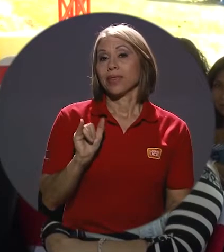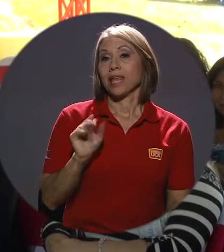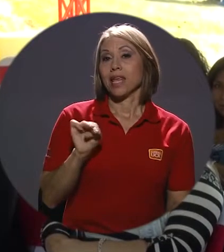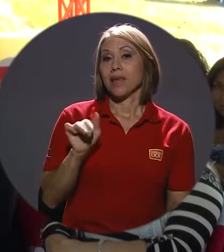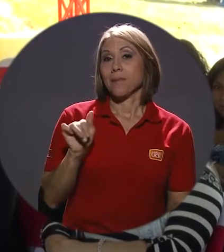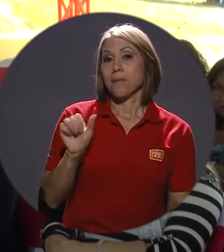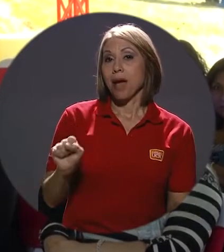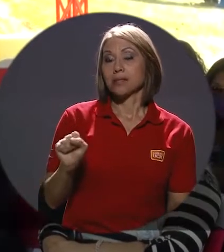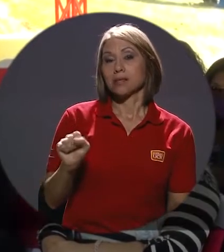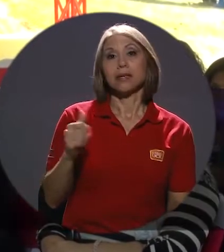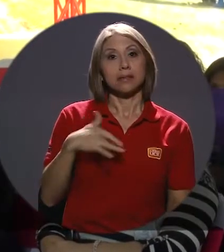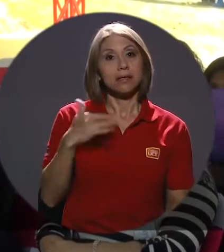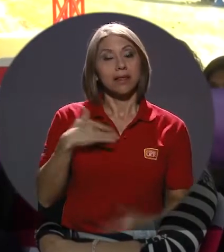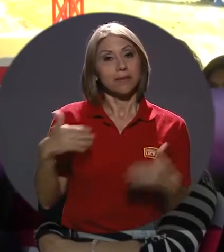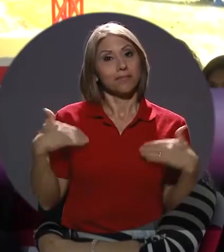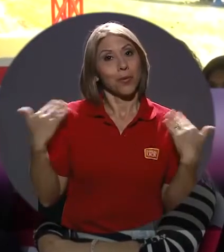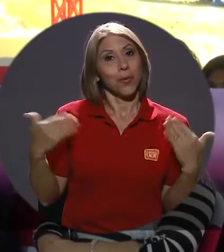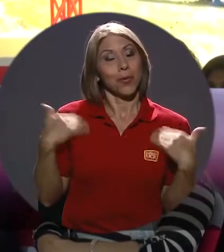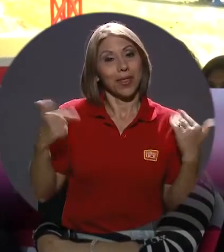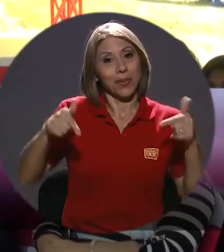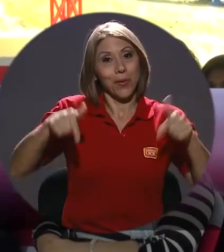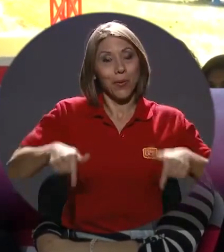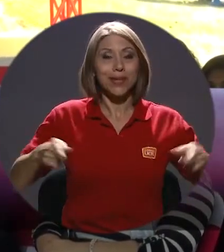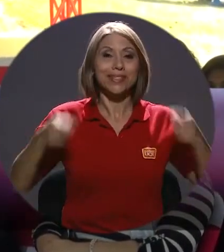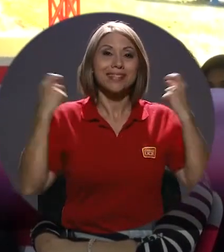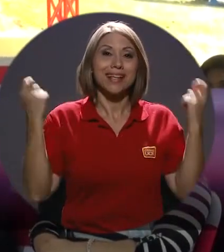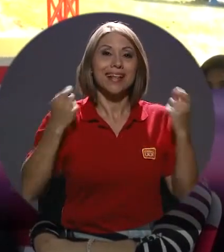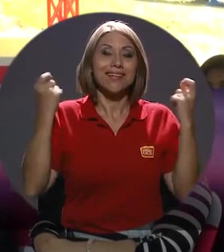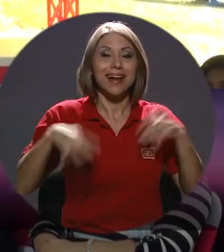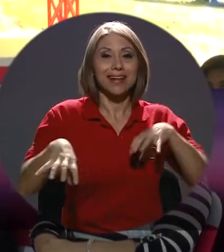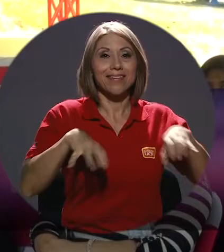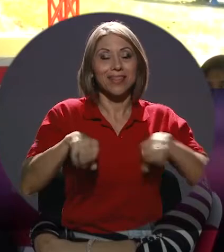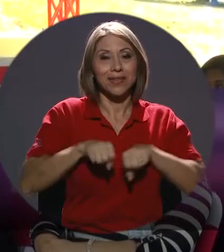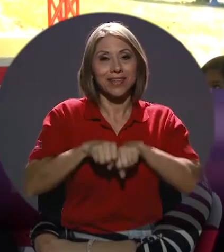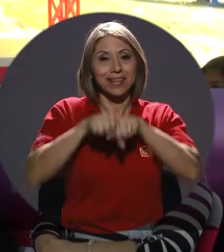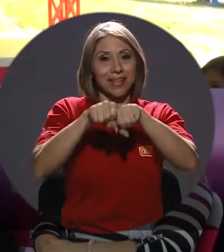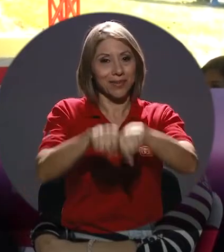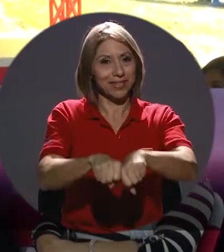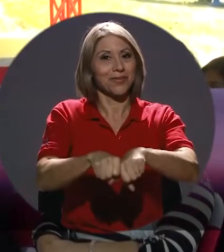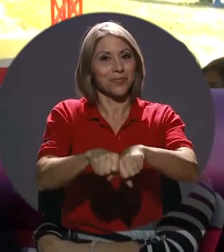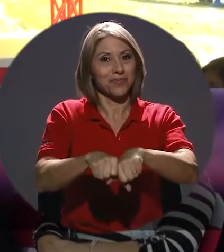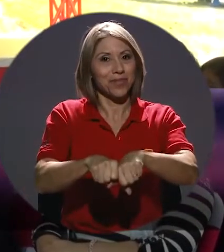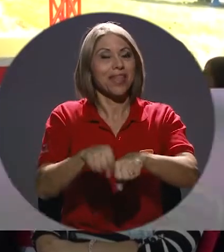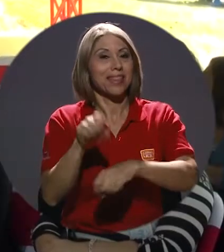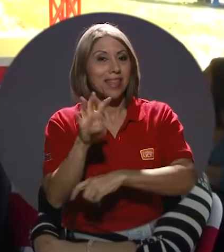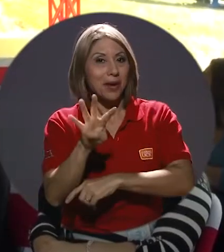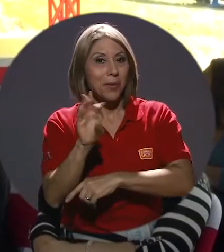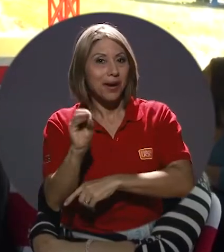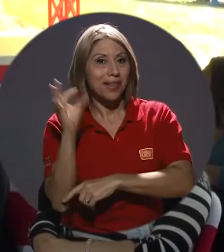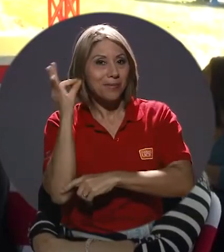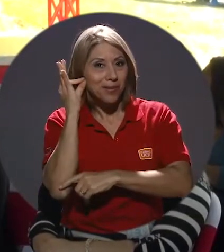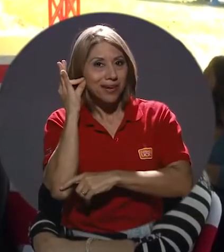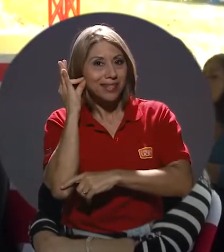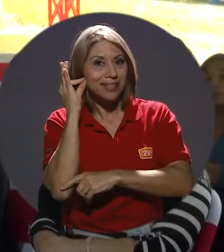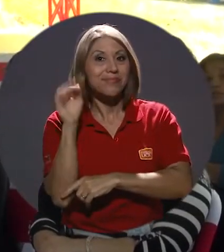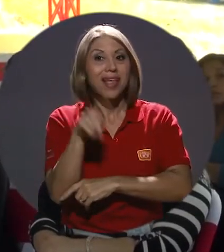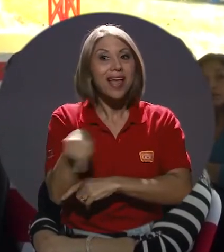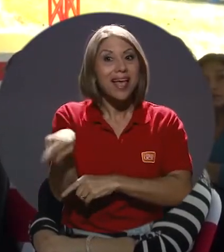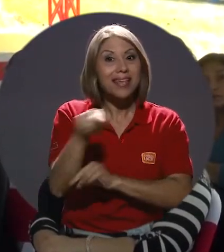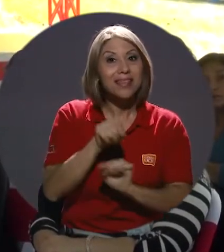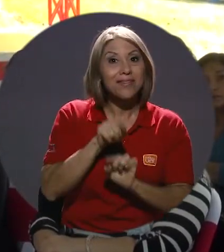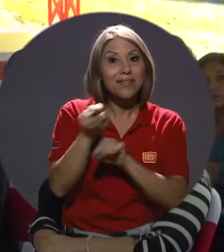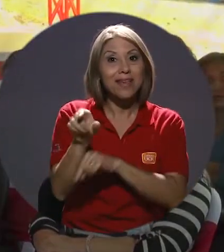Bueno, el IMAS definitivamente está muy contento de celebrar hoy el evento de graduación de prácticamente 40